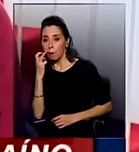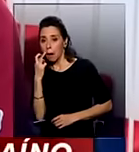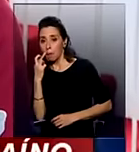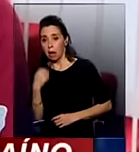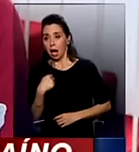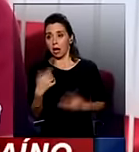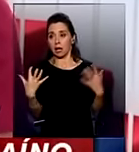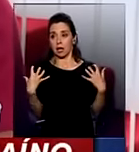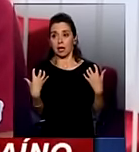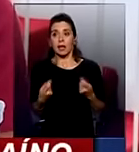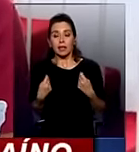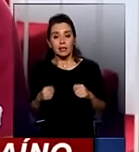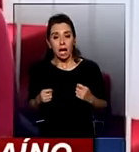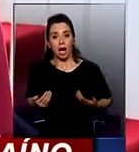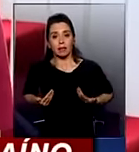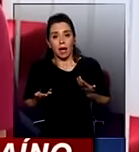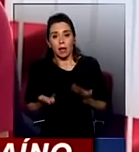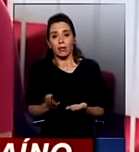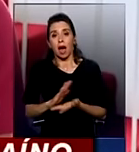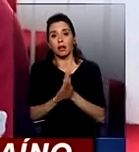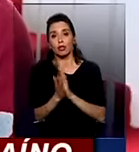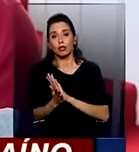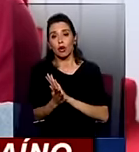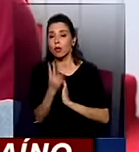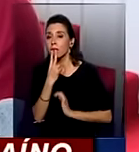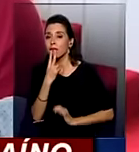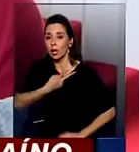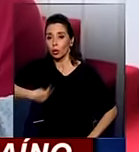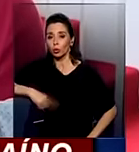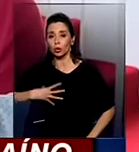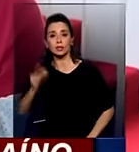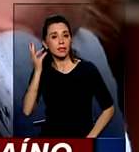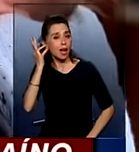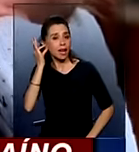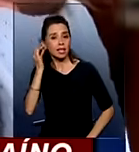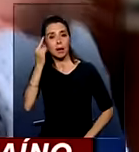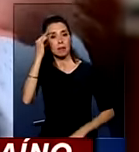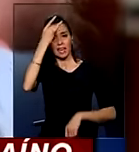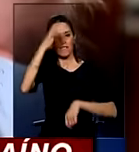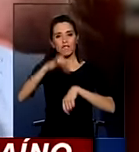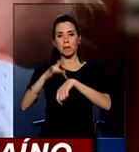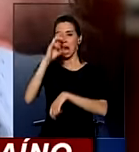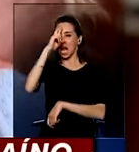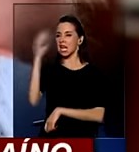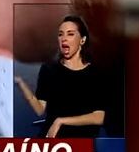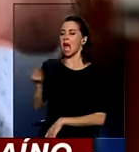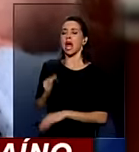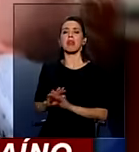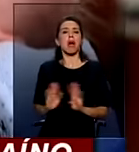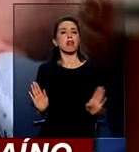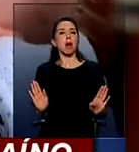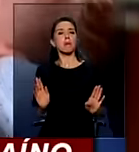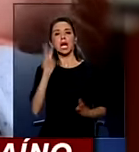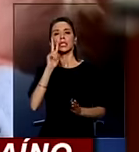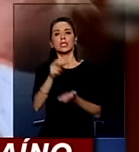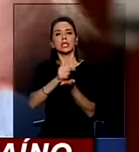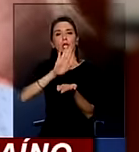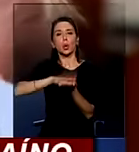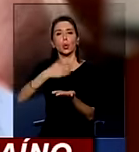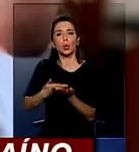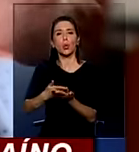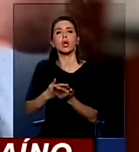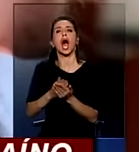como papá, intentar darlo todo por la vida de nuestra hija. Yo no me quedo con que es una enfermedad rara y que no tiene cura y tenés que